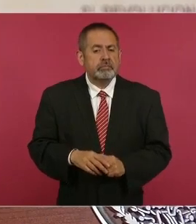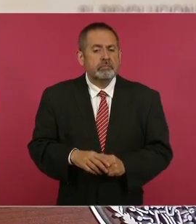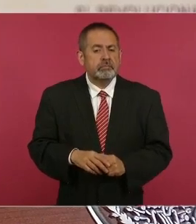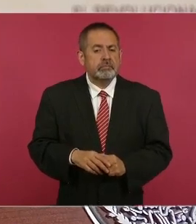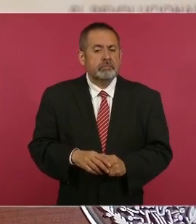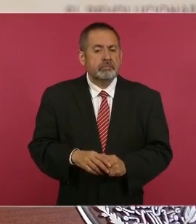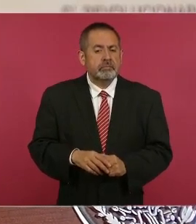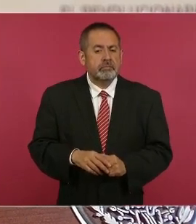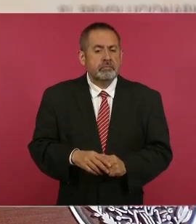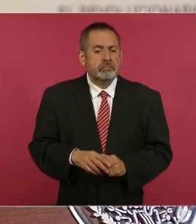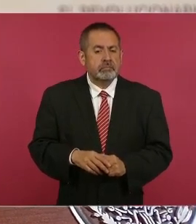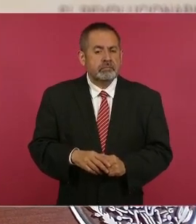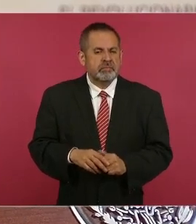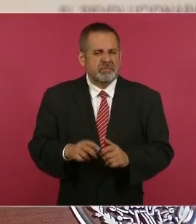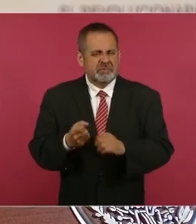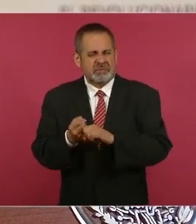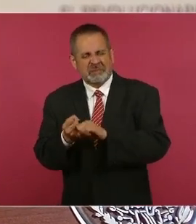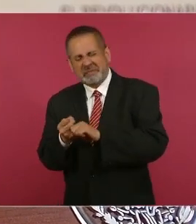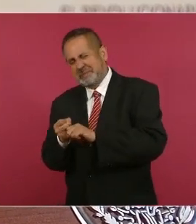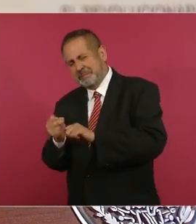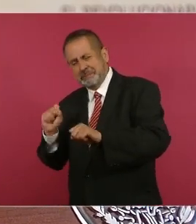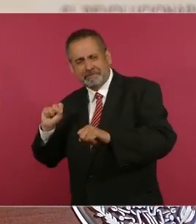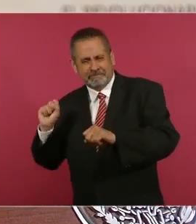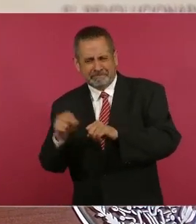a más de 100 millas.